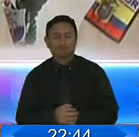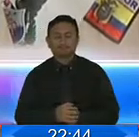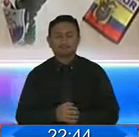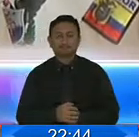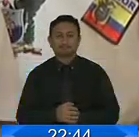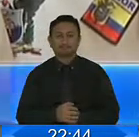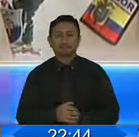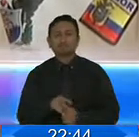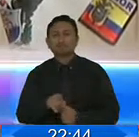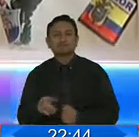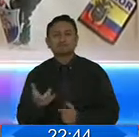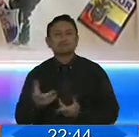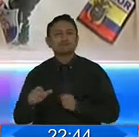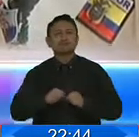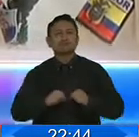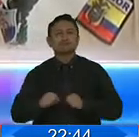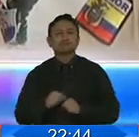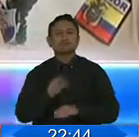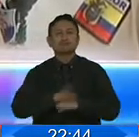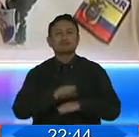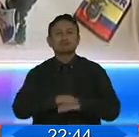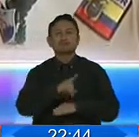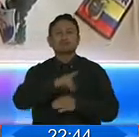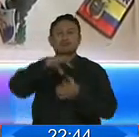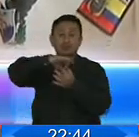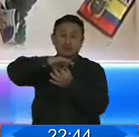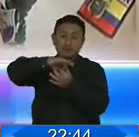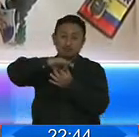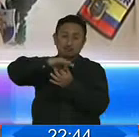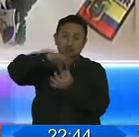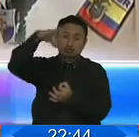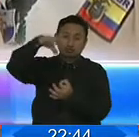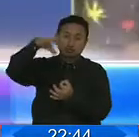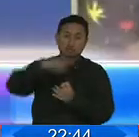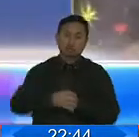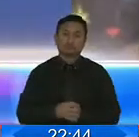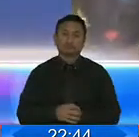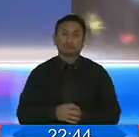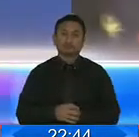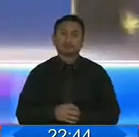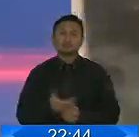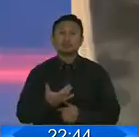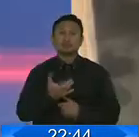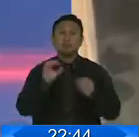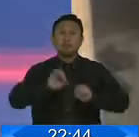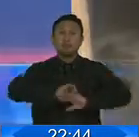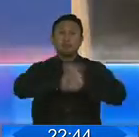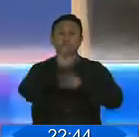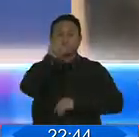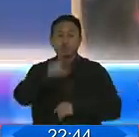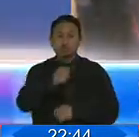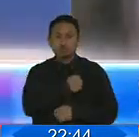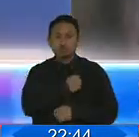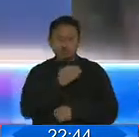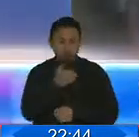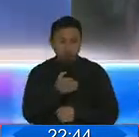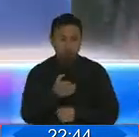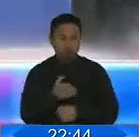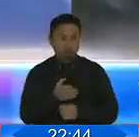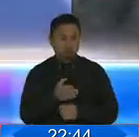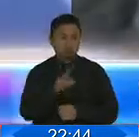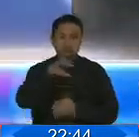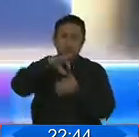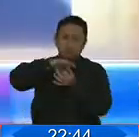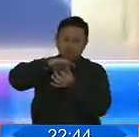para realizar el suceso delictivo fue mediante la ruptura del candado de la puerta principal de ingreso. Una mañana cuando llegó el dueño del taller se topó con el